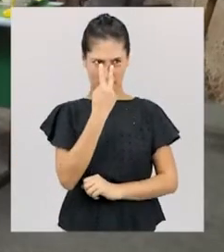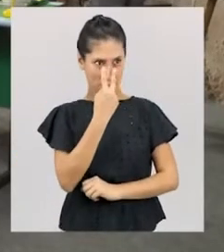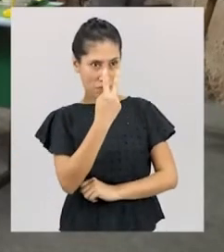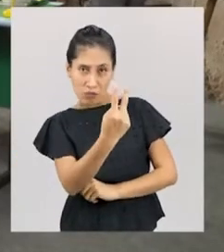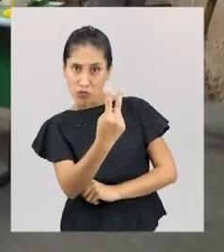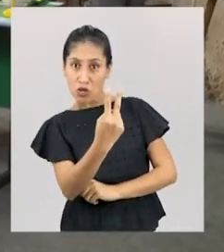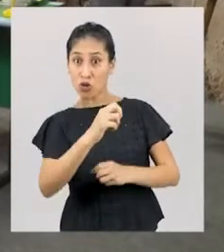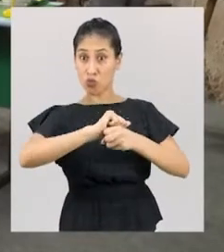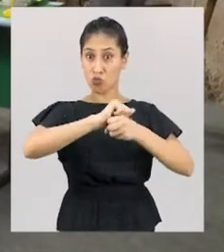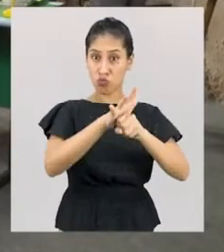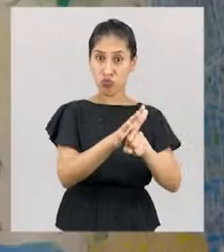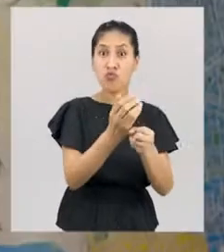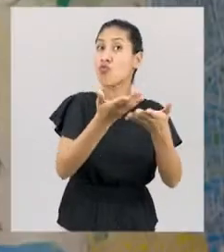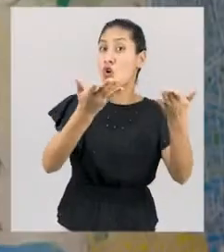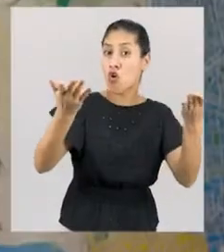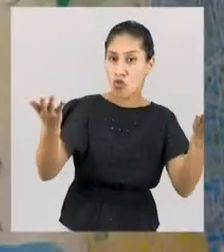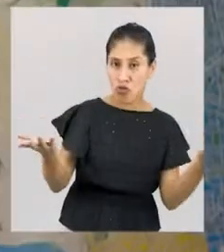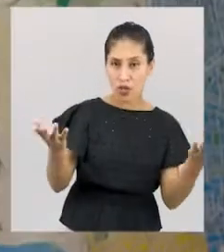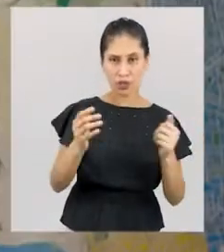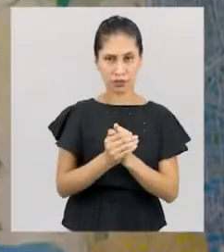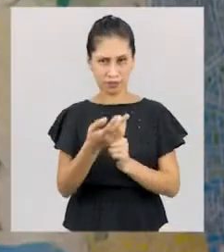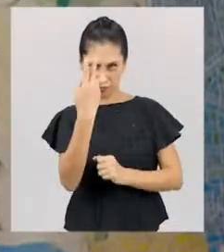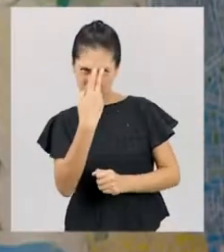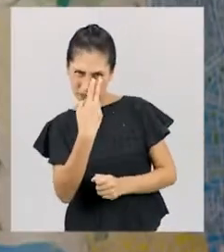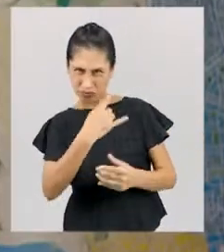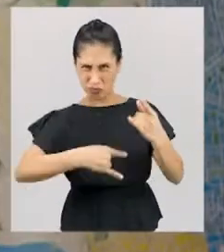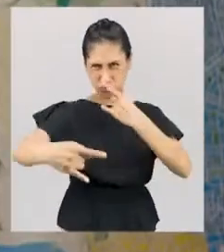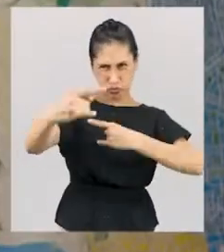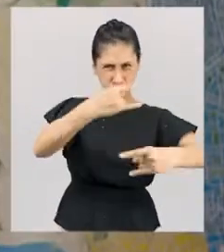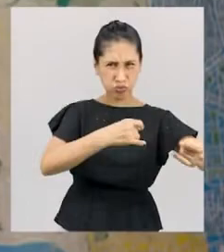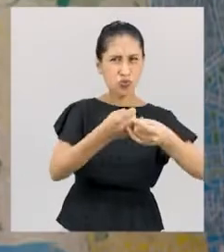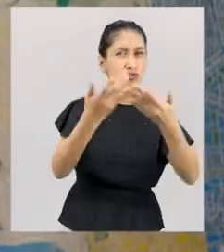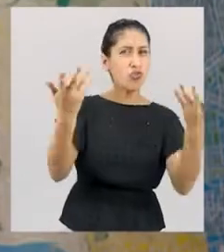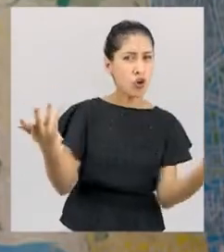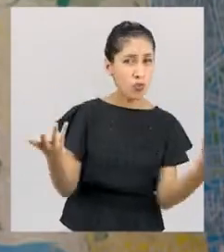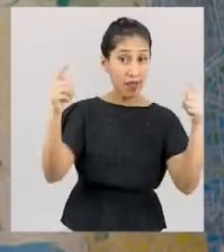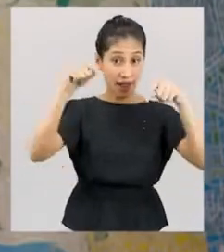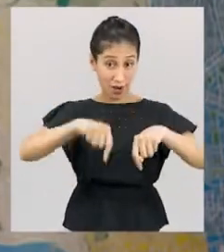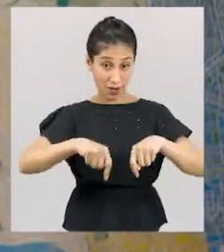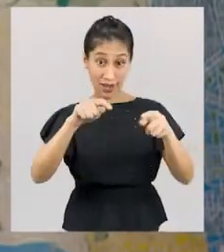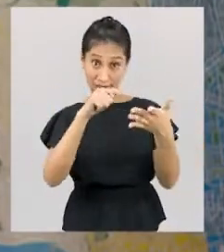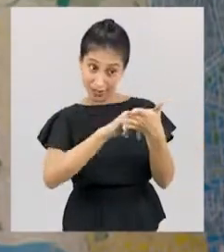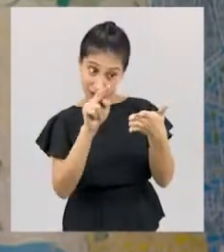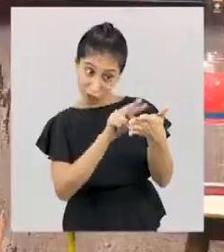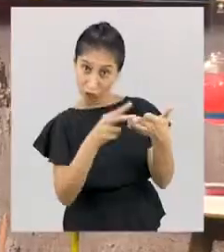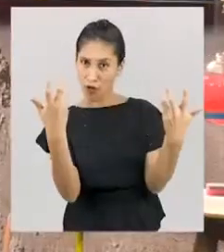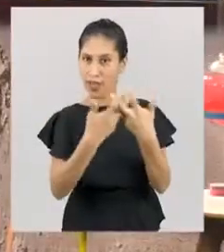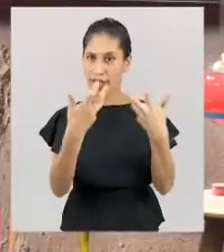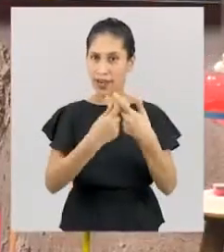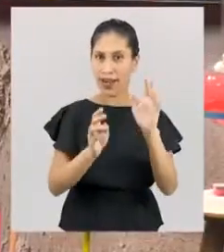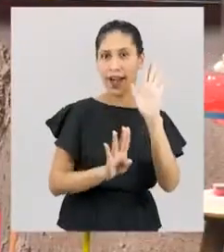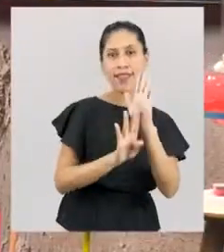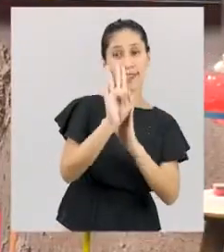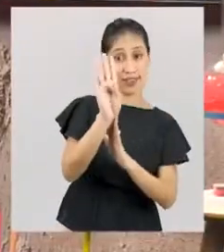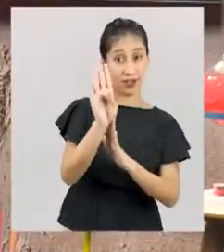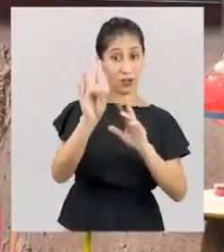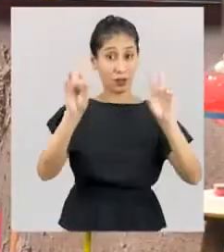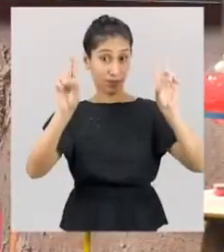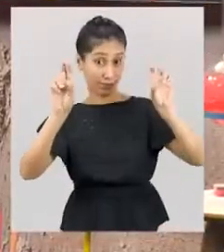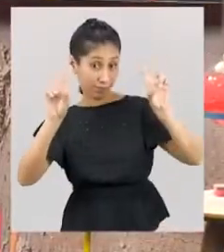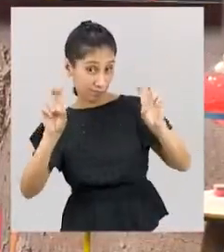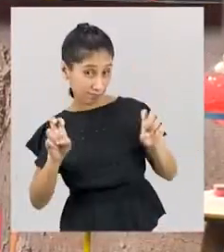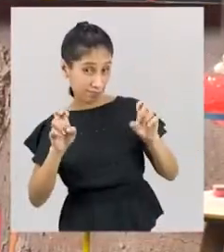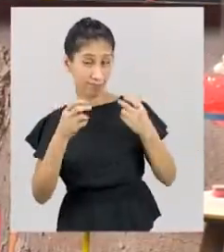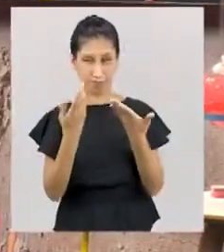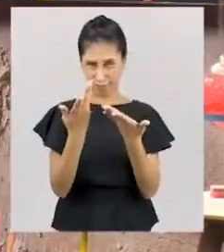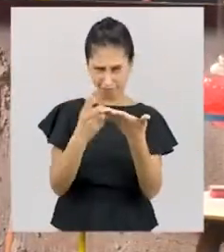vez y su forma de transmisión. Esta parte corresponde al desarrollo del texto. Con estos ejercicios sí ya me